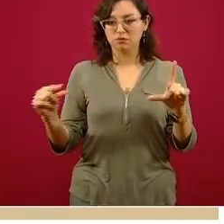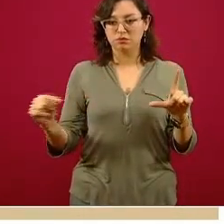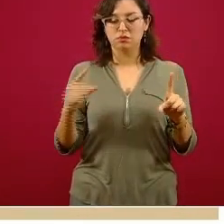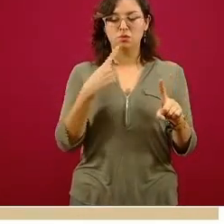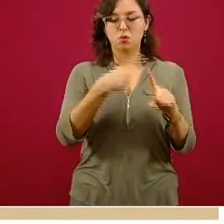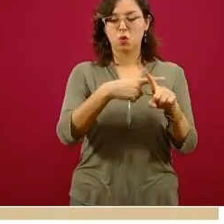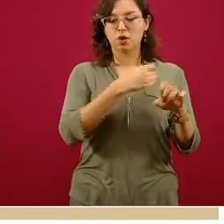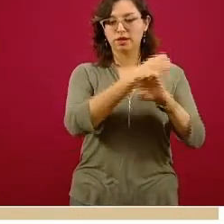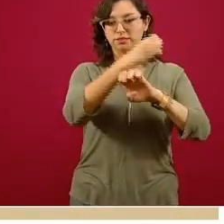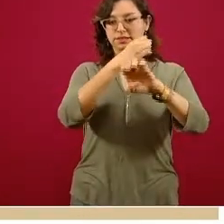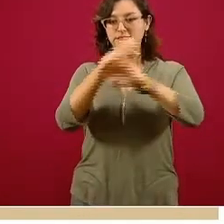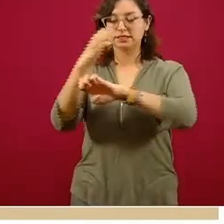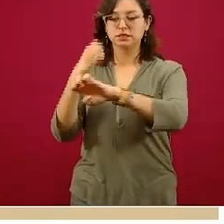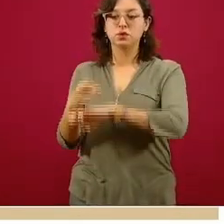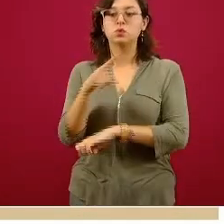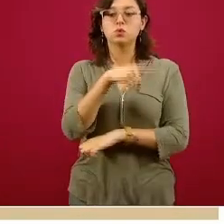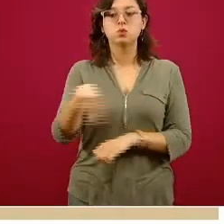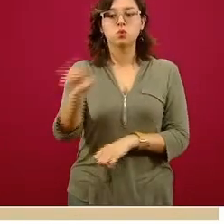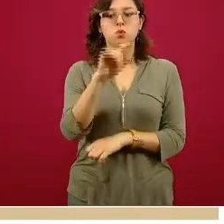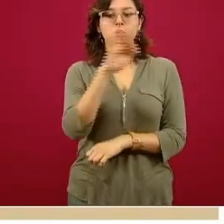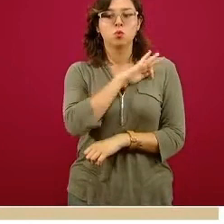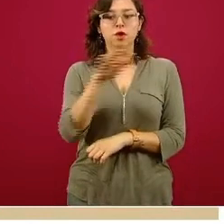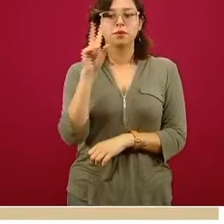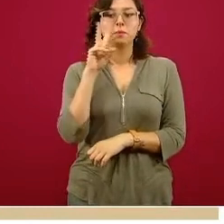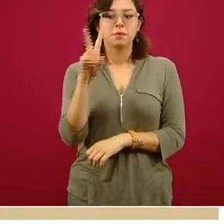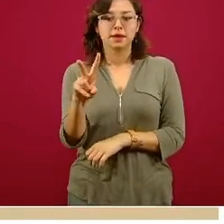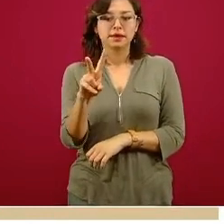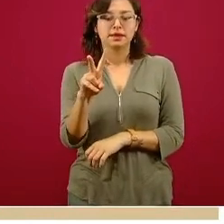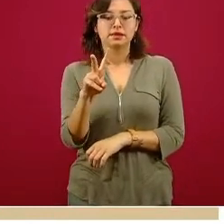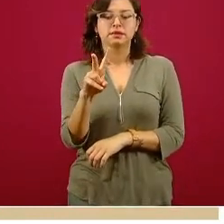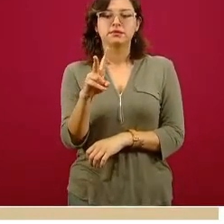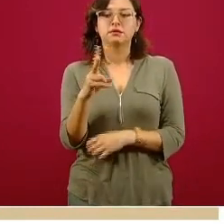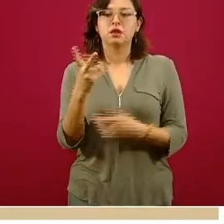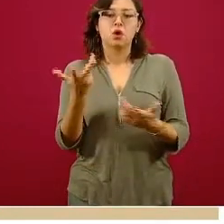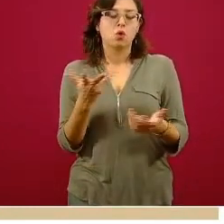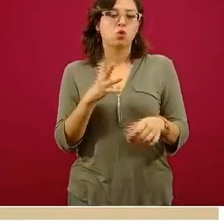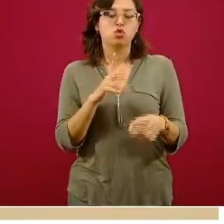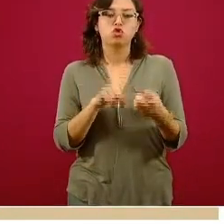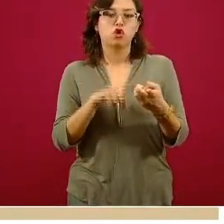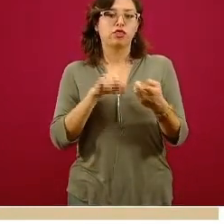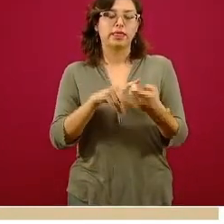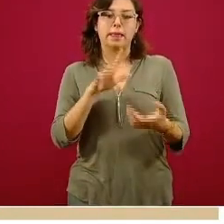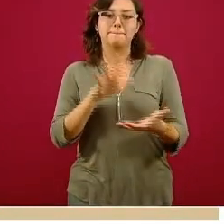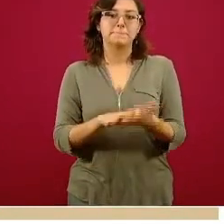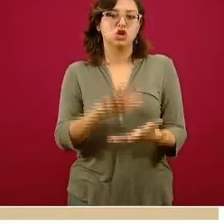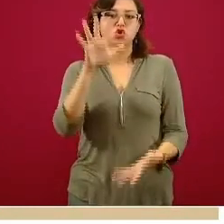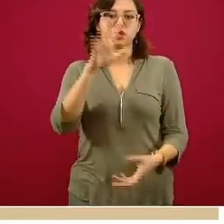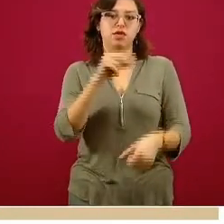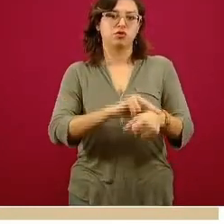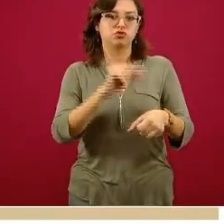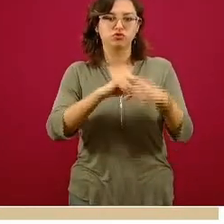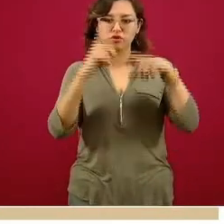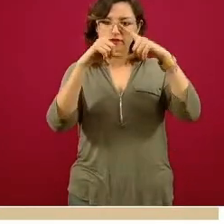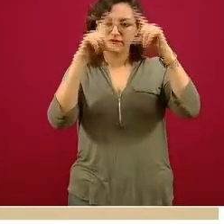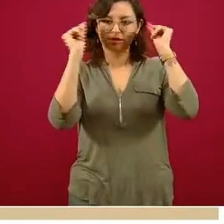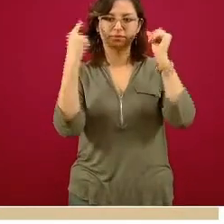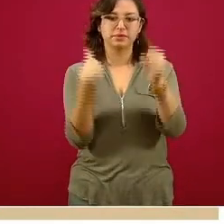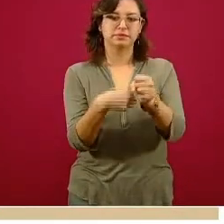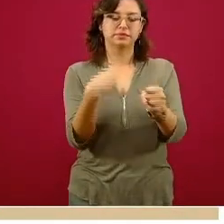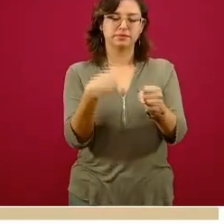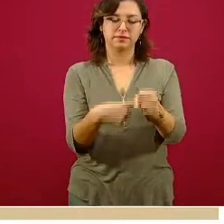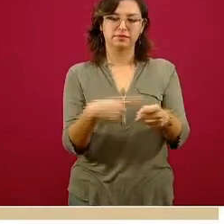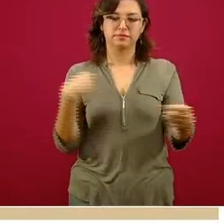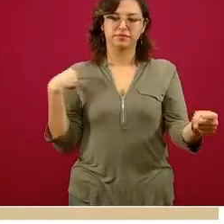entidad federativa, y ustedes pueden ver ahí dónde se concentra, digamos, la mayor cantidad de profesionales de la salud más recientes o